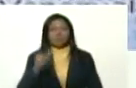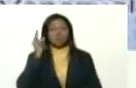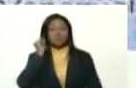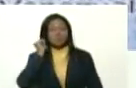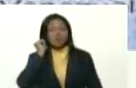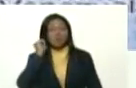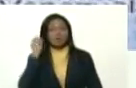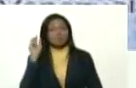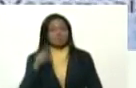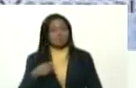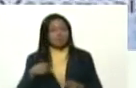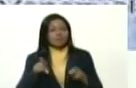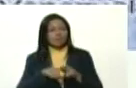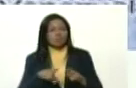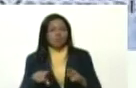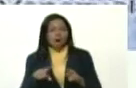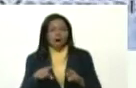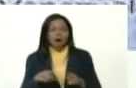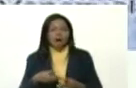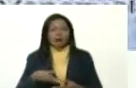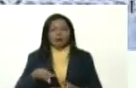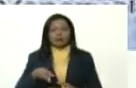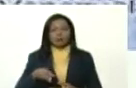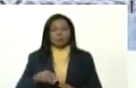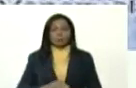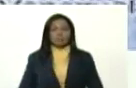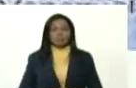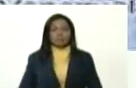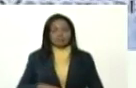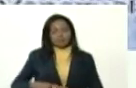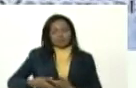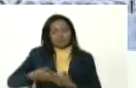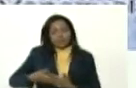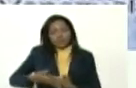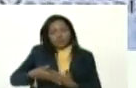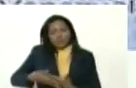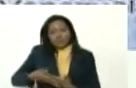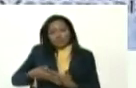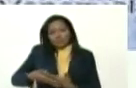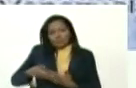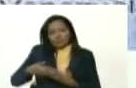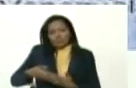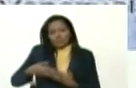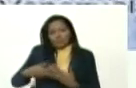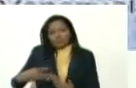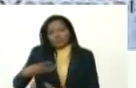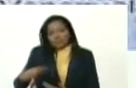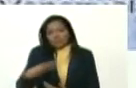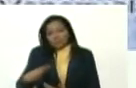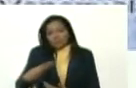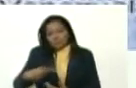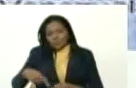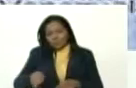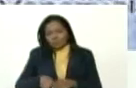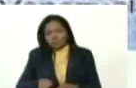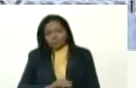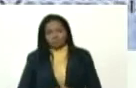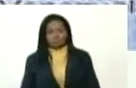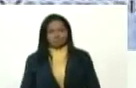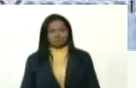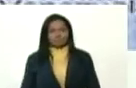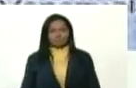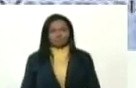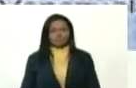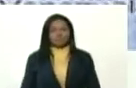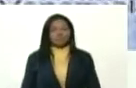mujeres en lactancia materna. Yo quisiera que Grislady